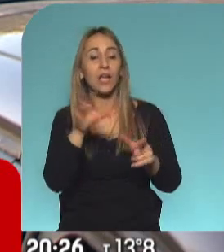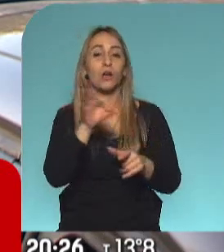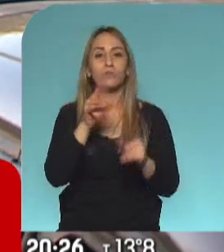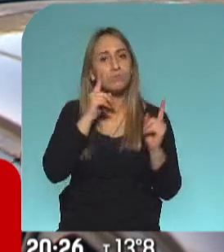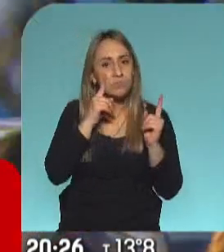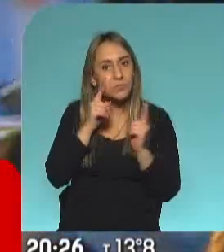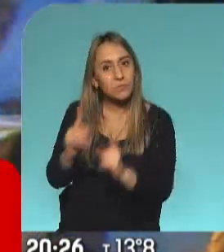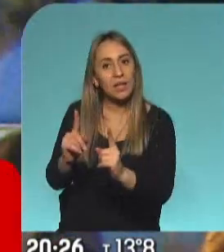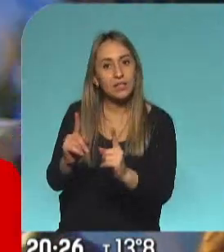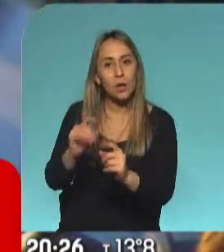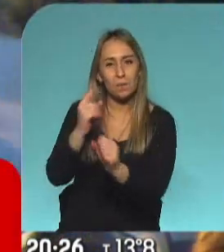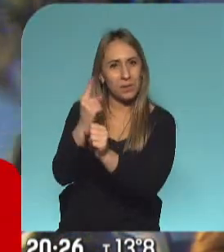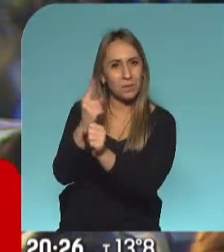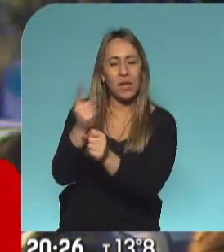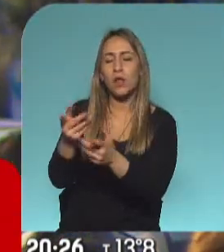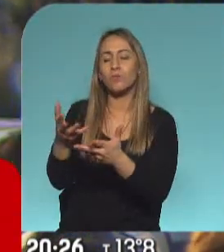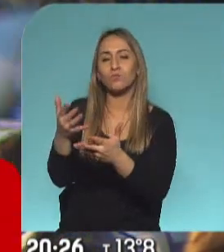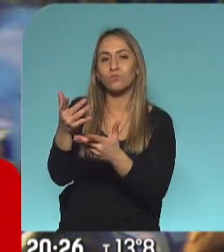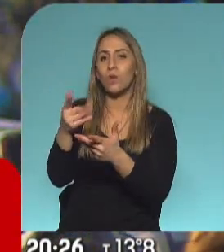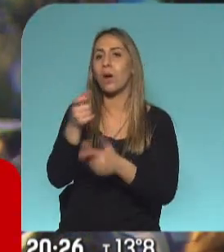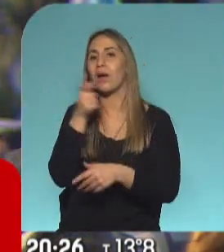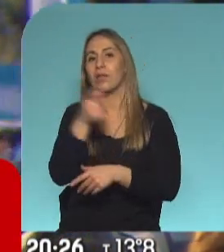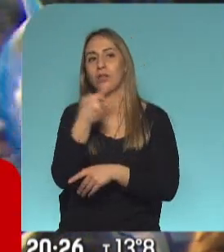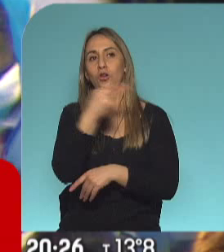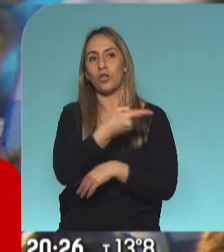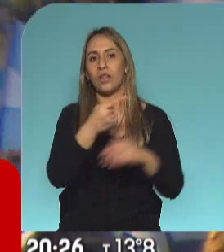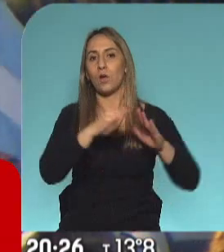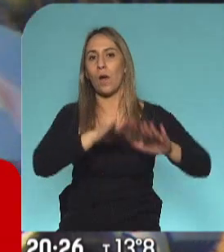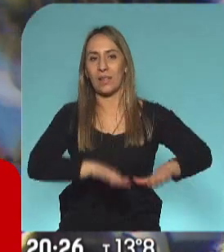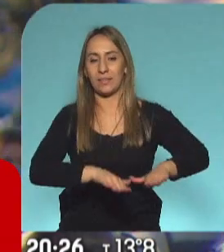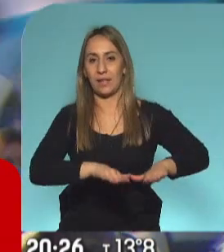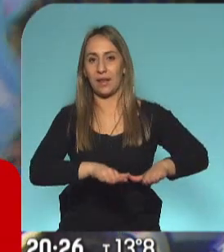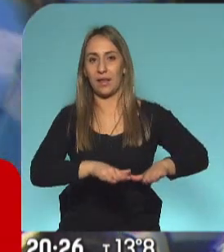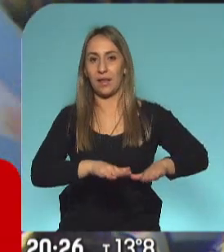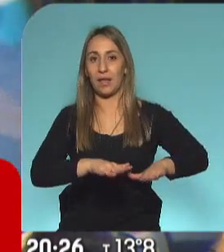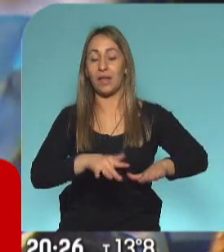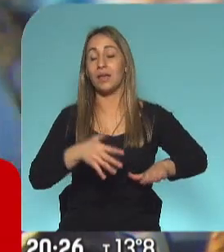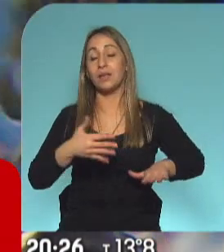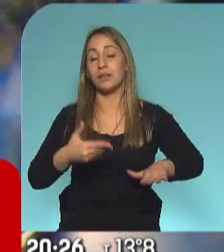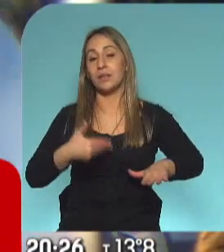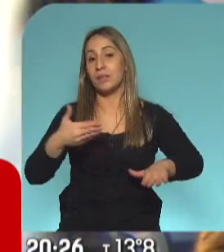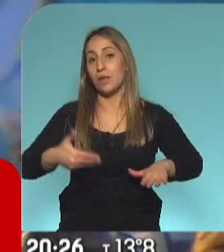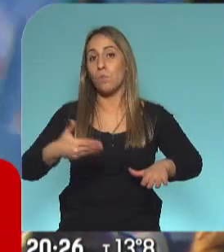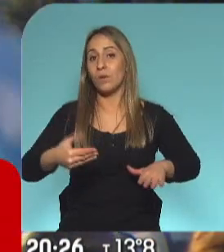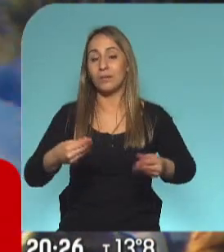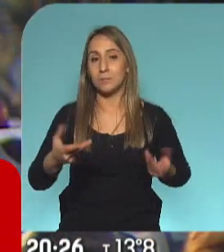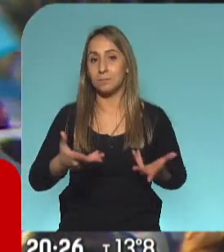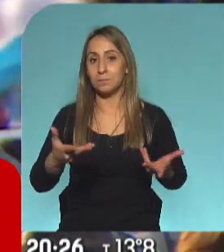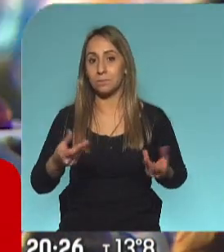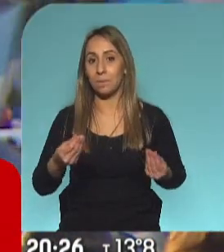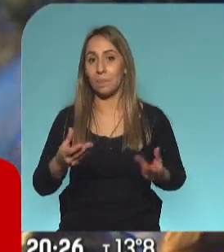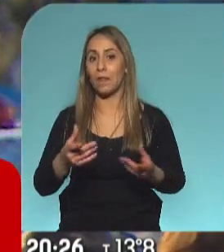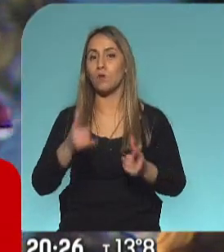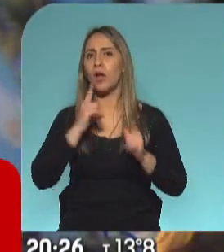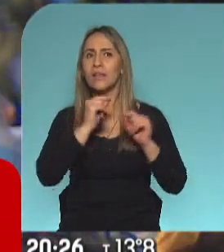primero mensajes contra la cuarentena para llegar luego a ejemplos o a razones de